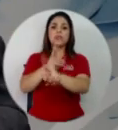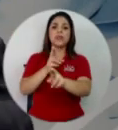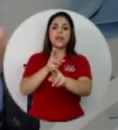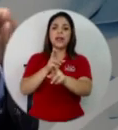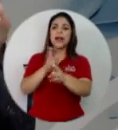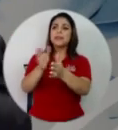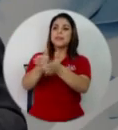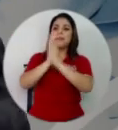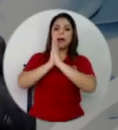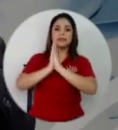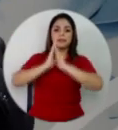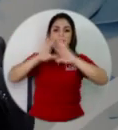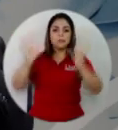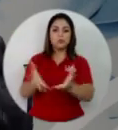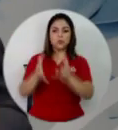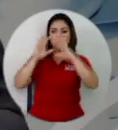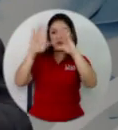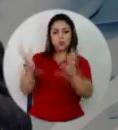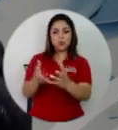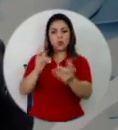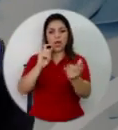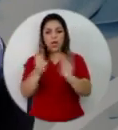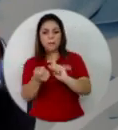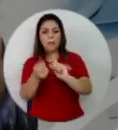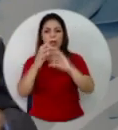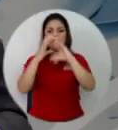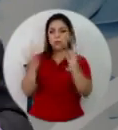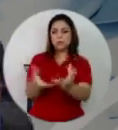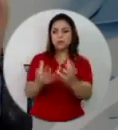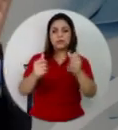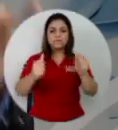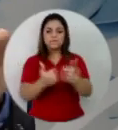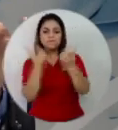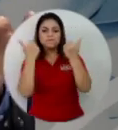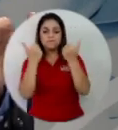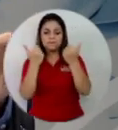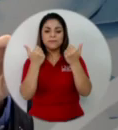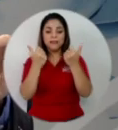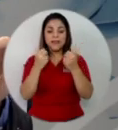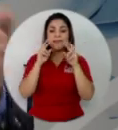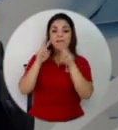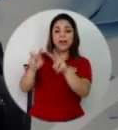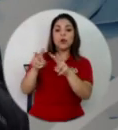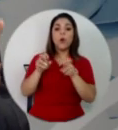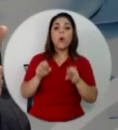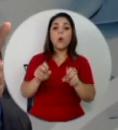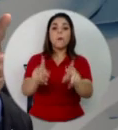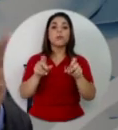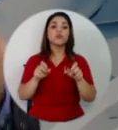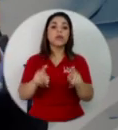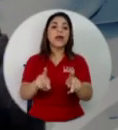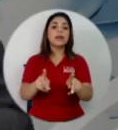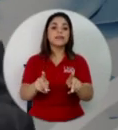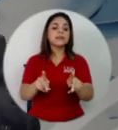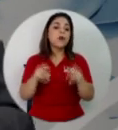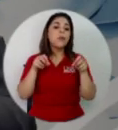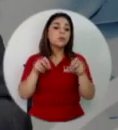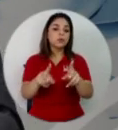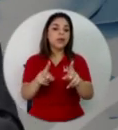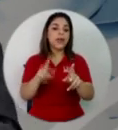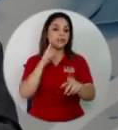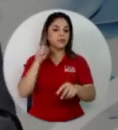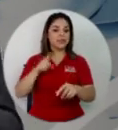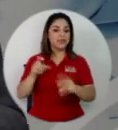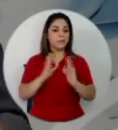del mundo, de ese mundo cambiante, de ese mundo desafiante, de ese mundo que reta, pero que también da oportunidades. Y las oportunidades se aprovechan si la gente